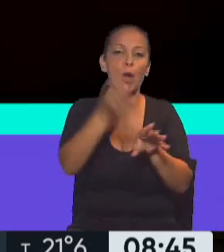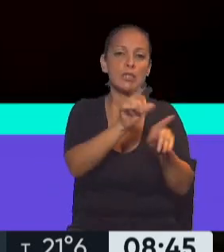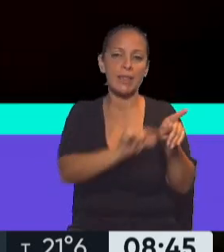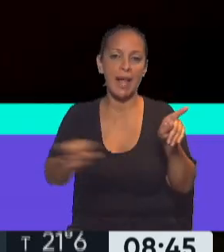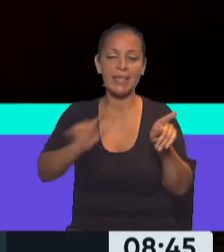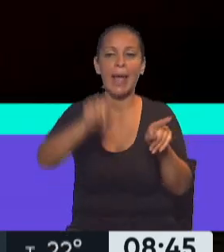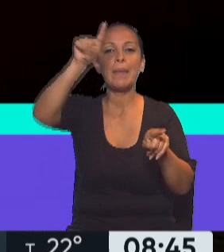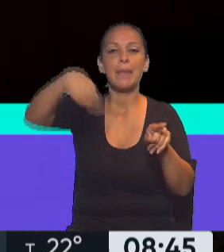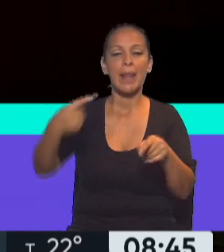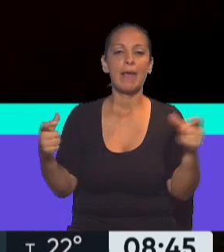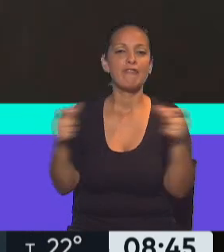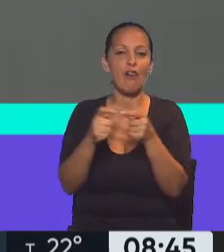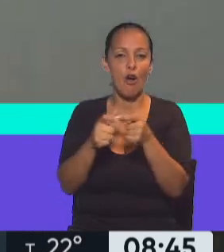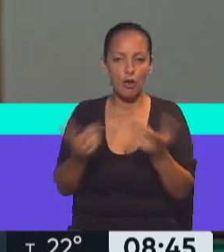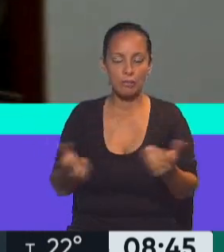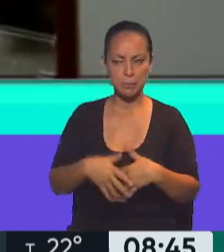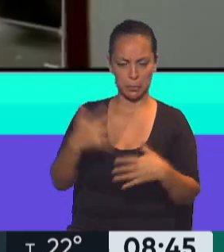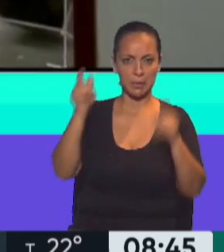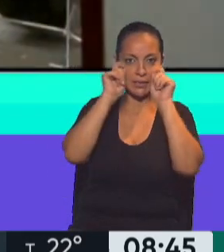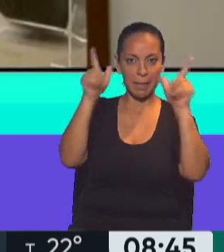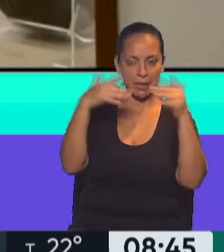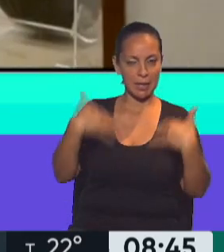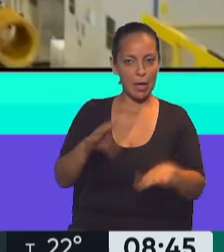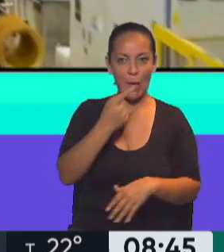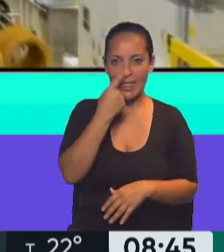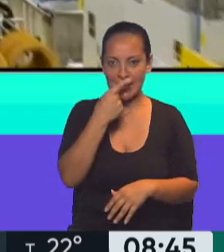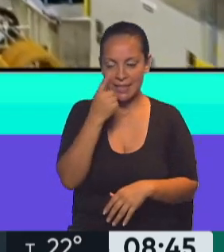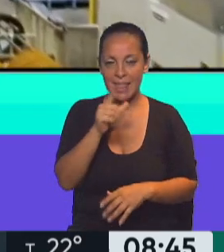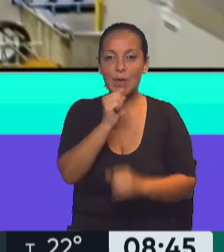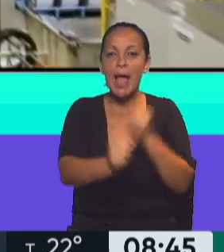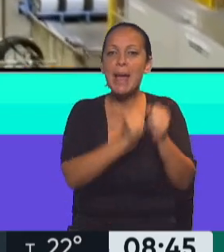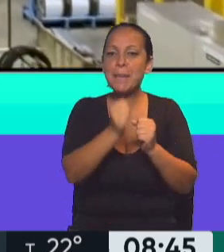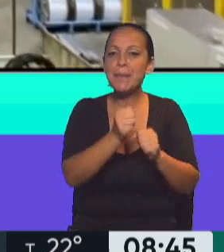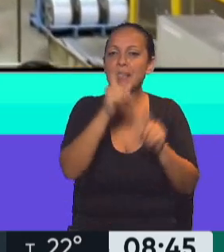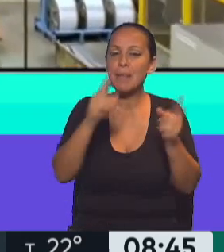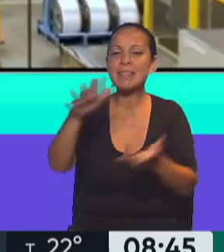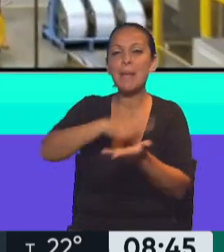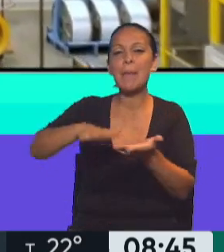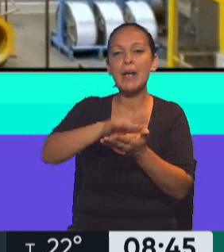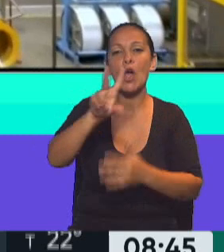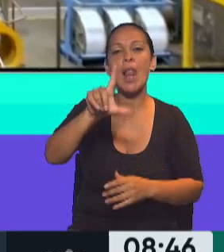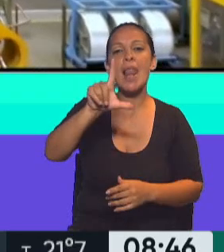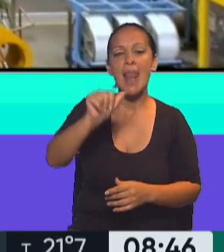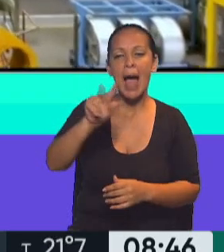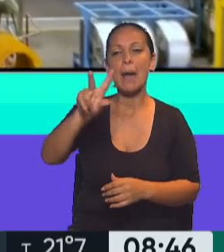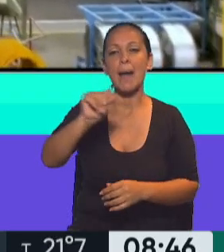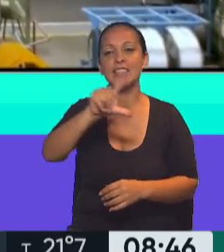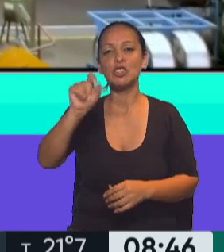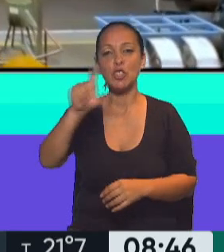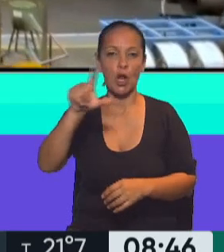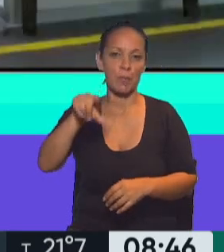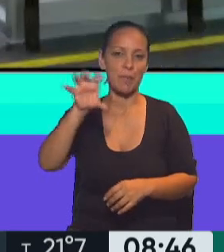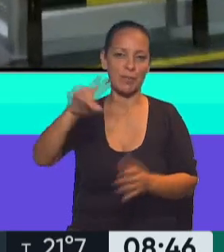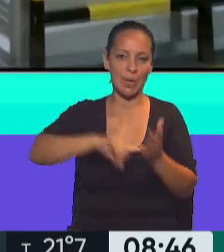sale ese dinero del bono. Bien, es llamativo, es interesante. En este caso hablamos de una empresa que está ubicada además en Lavallola, en la provincia de Buenos Aires, y